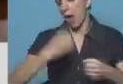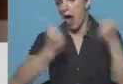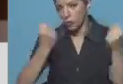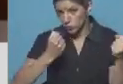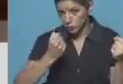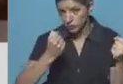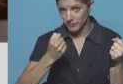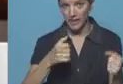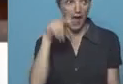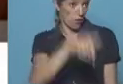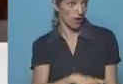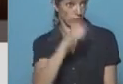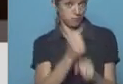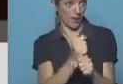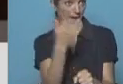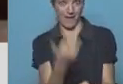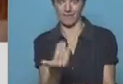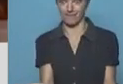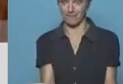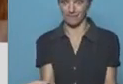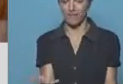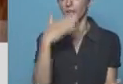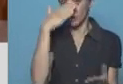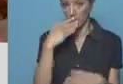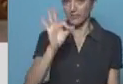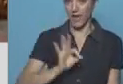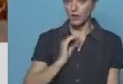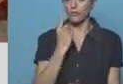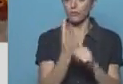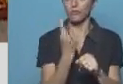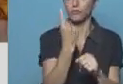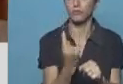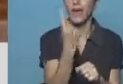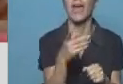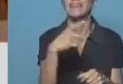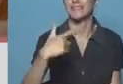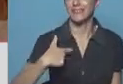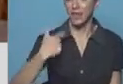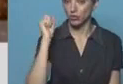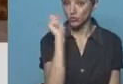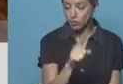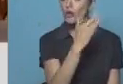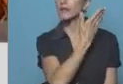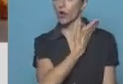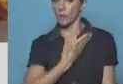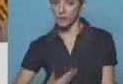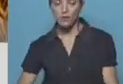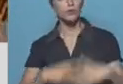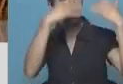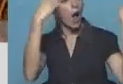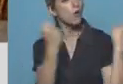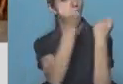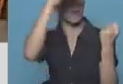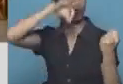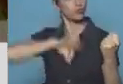primero ya consiguió trabajo. Y segundo, todos los años su sindicato, su gremio y el gobierno convalidaban paritarias que